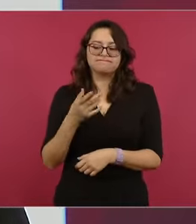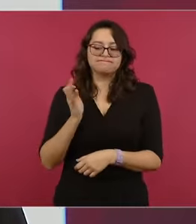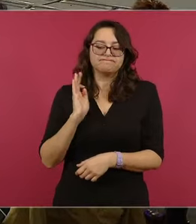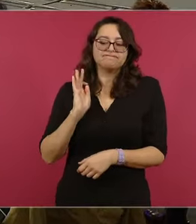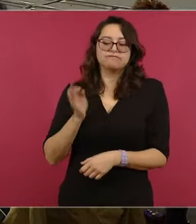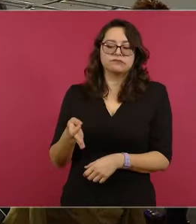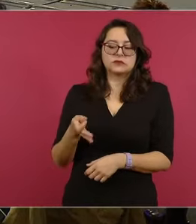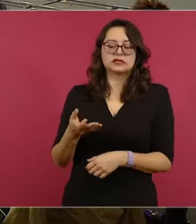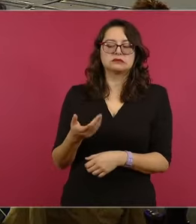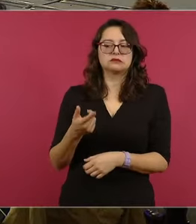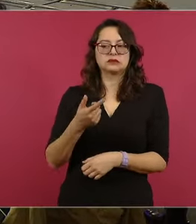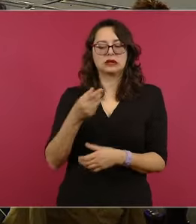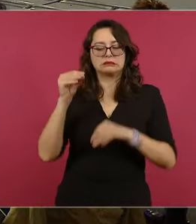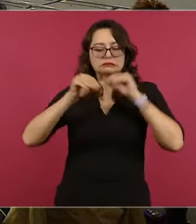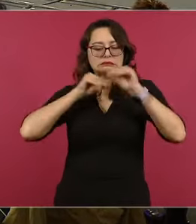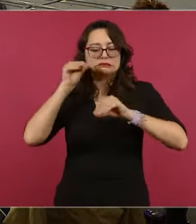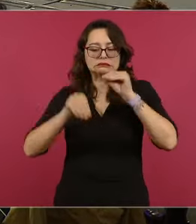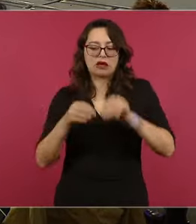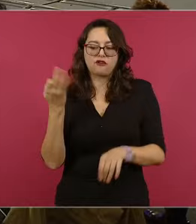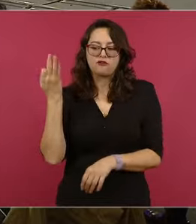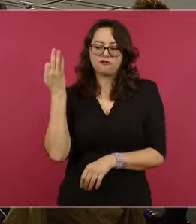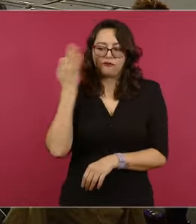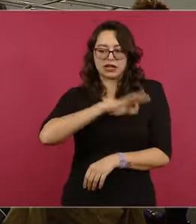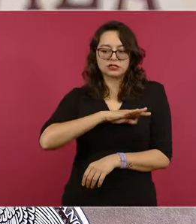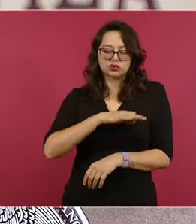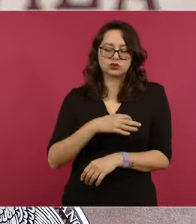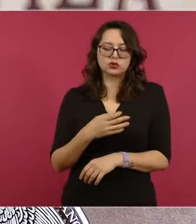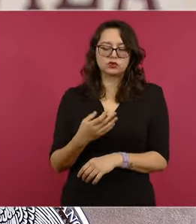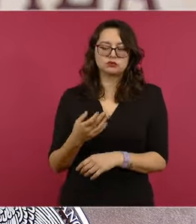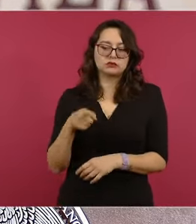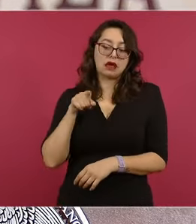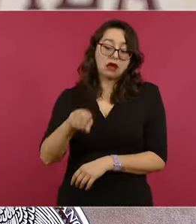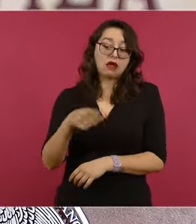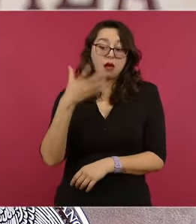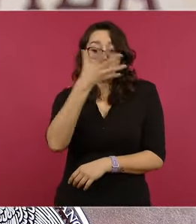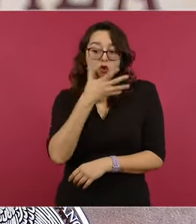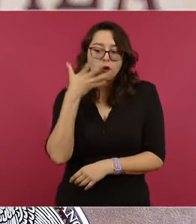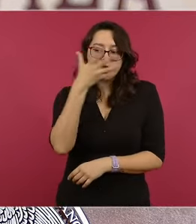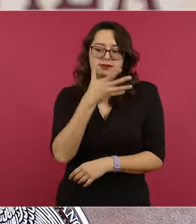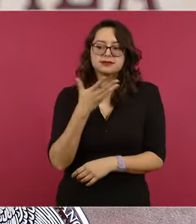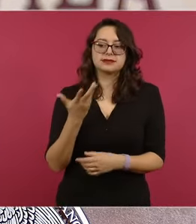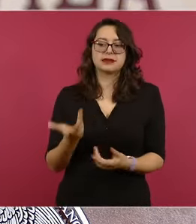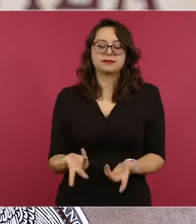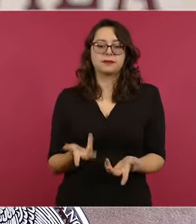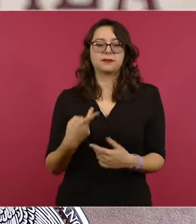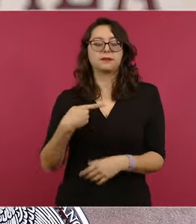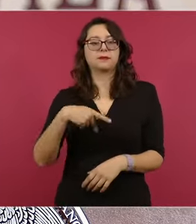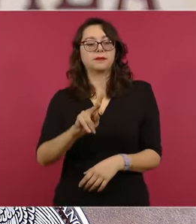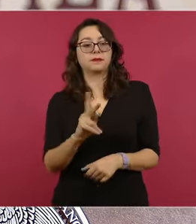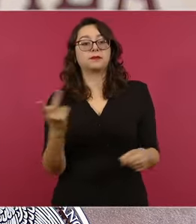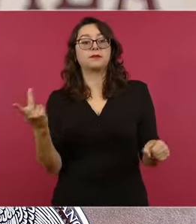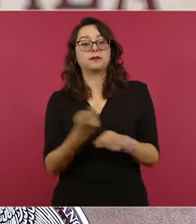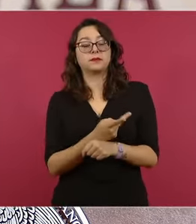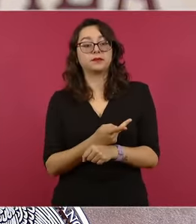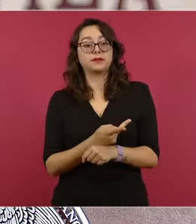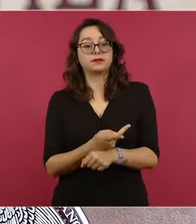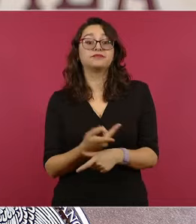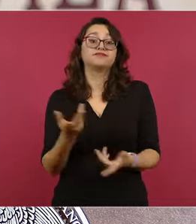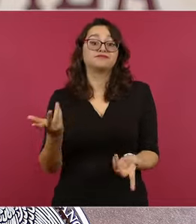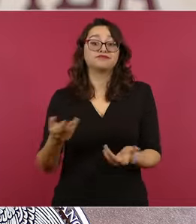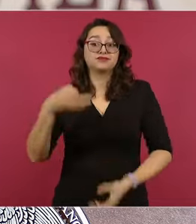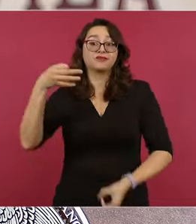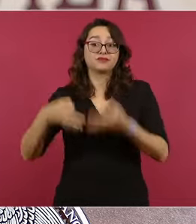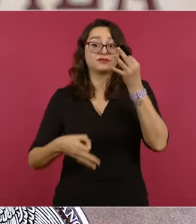para que se dijera que la muerte de Ariadna fue por alcohol. Pero no solo el Poder Judicial y diputados de oposición han defendido